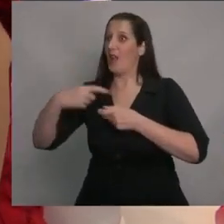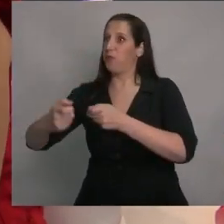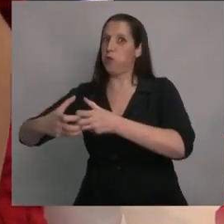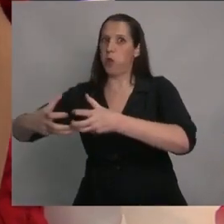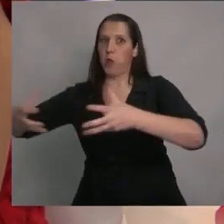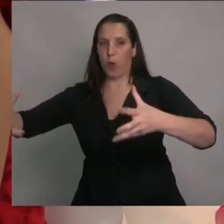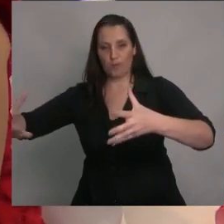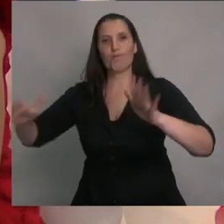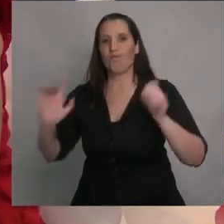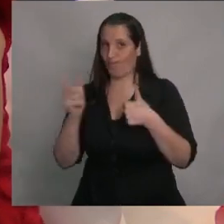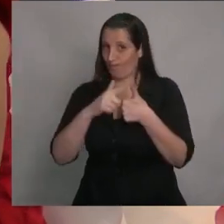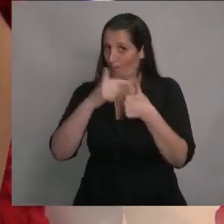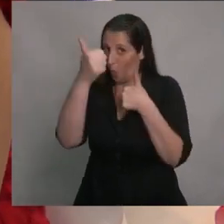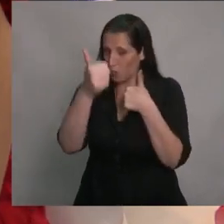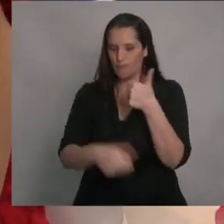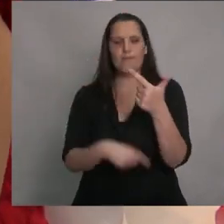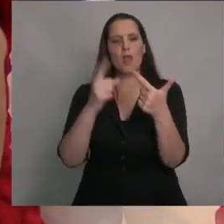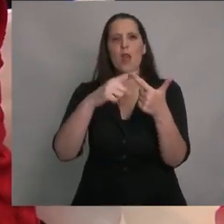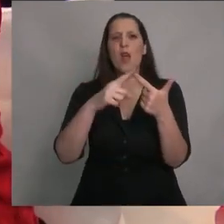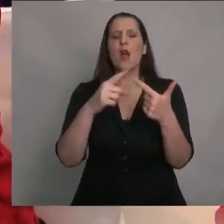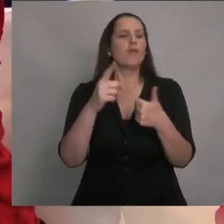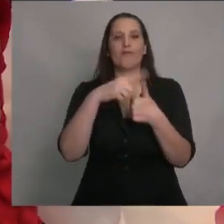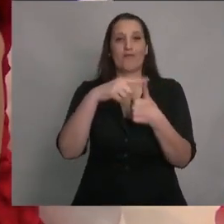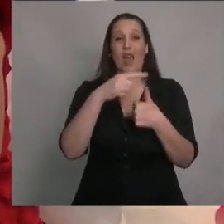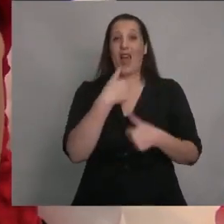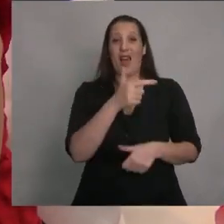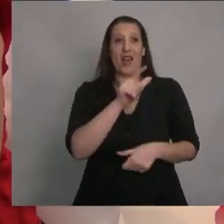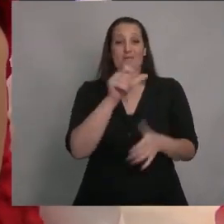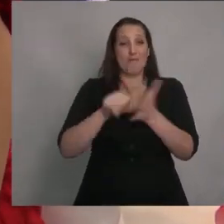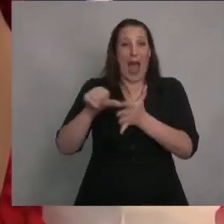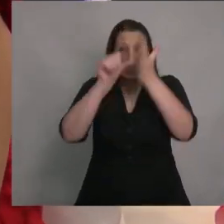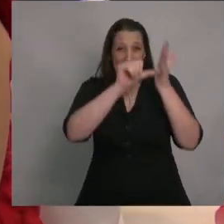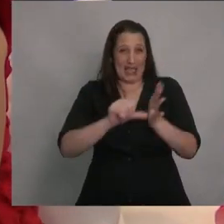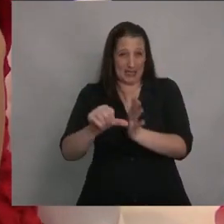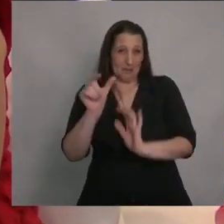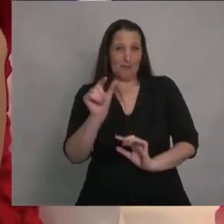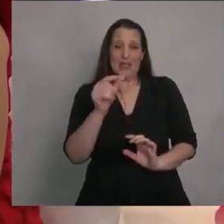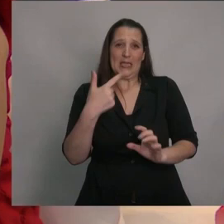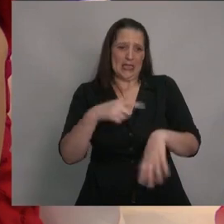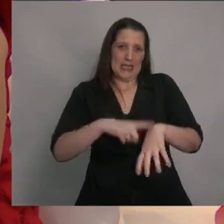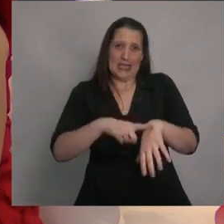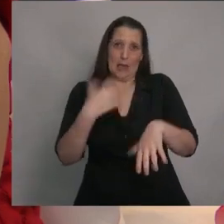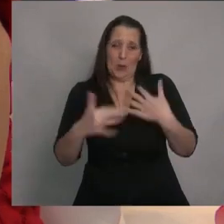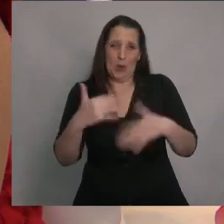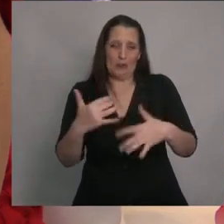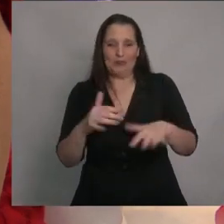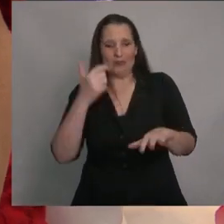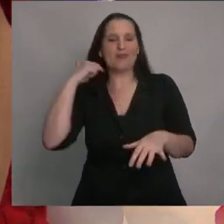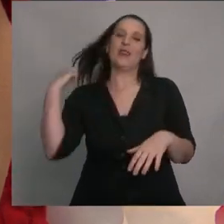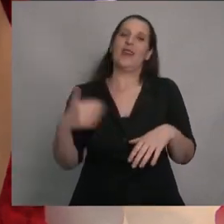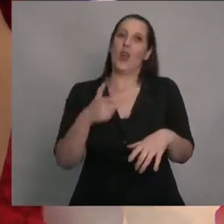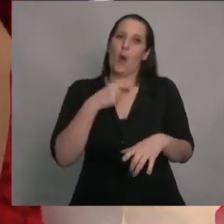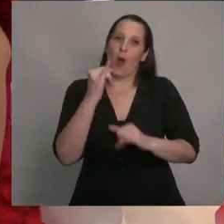personas. Nuestras repúblicas, por su defecto de fundación, no tengo tiempo, me he hablado sobre eso muchas